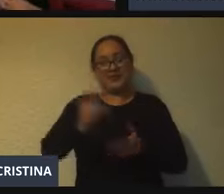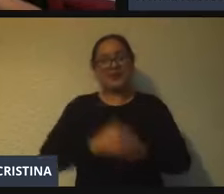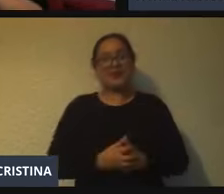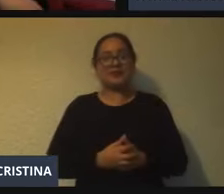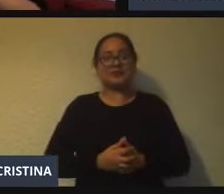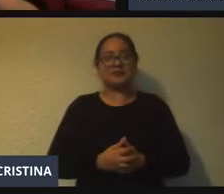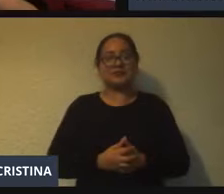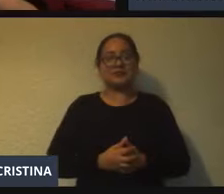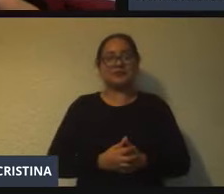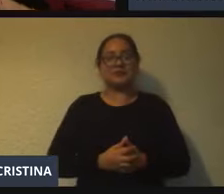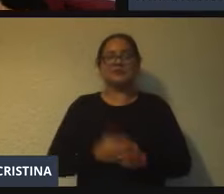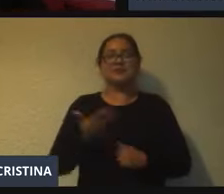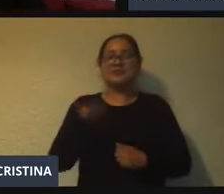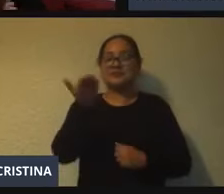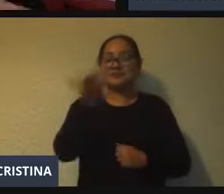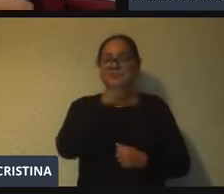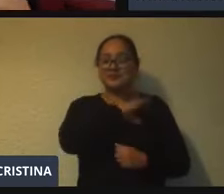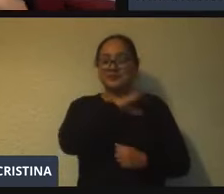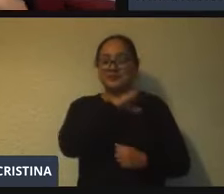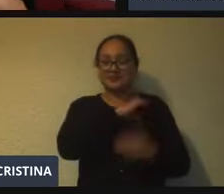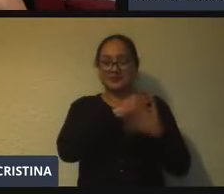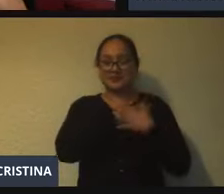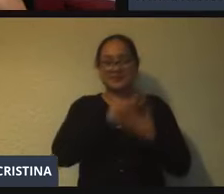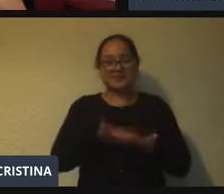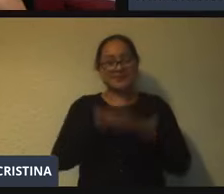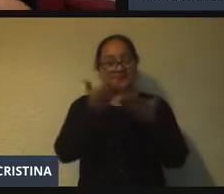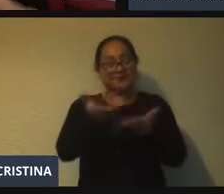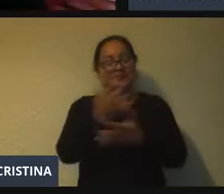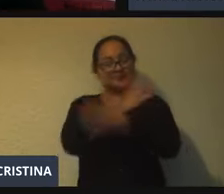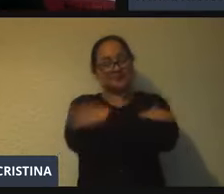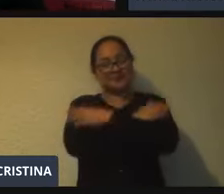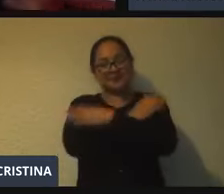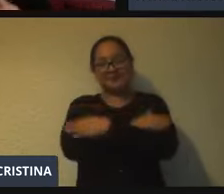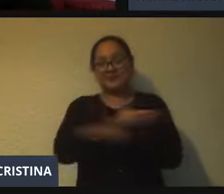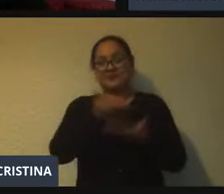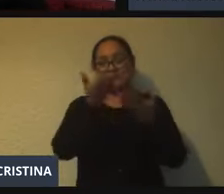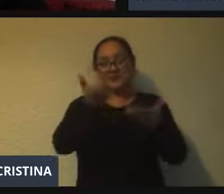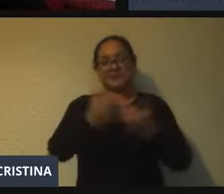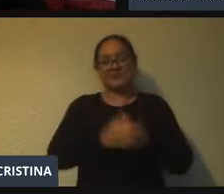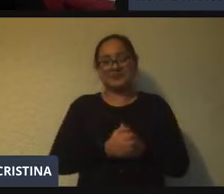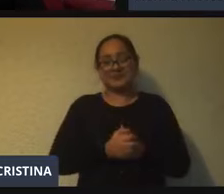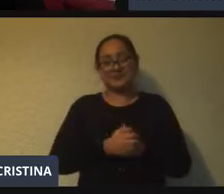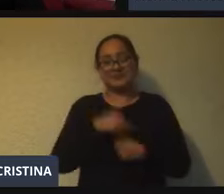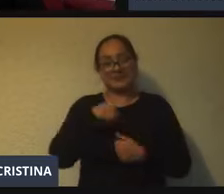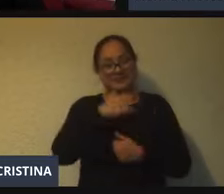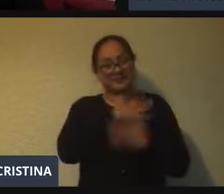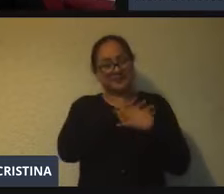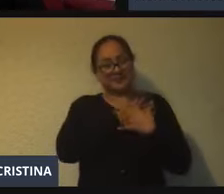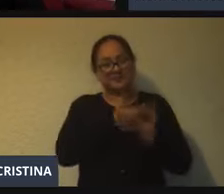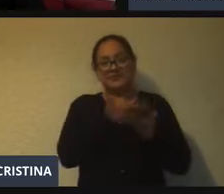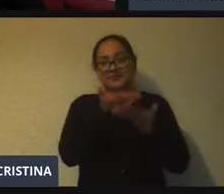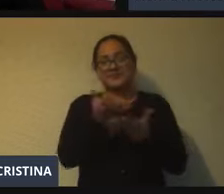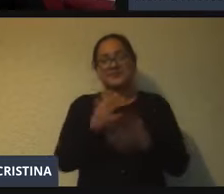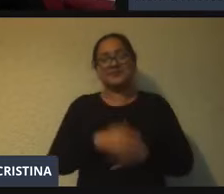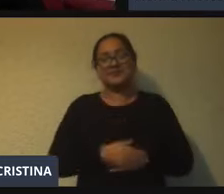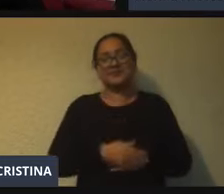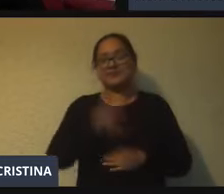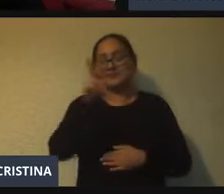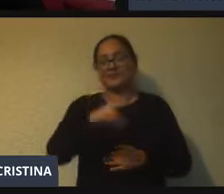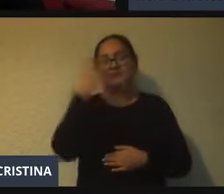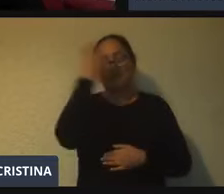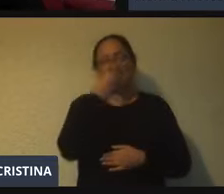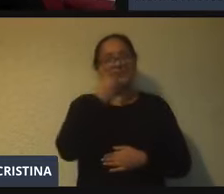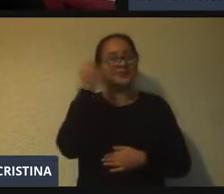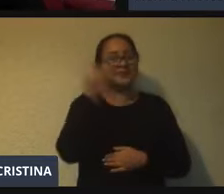Maestra, todo mi cariño, todo mi amor, la abrazo desde aquí con todo mi amor de verdad, y es usted de verdad